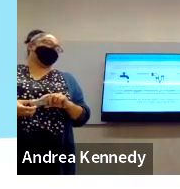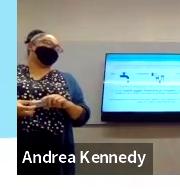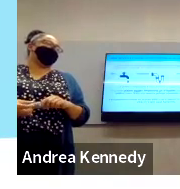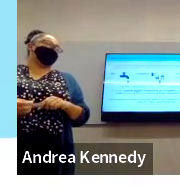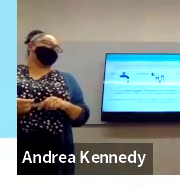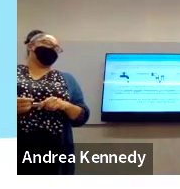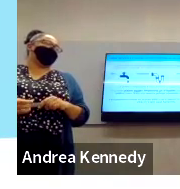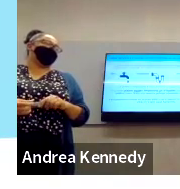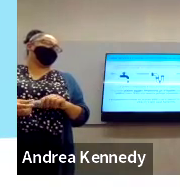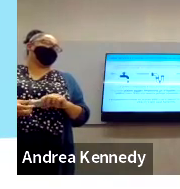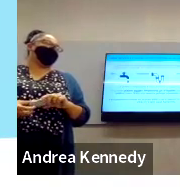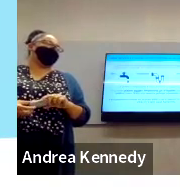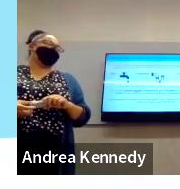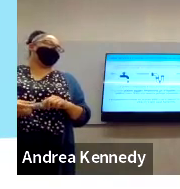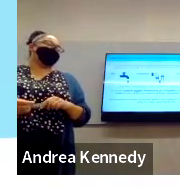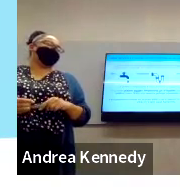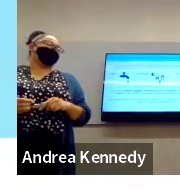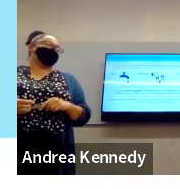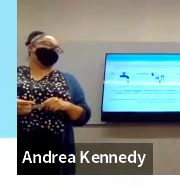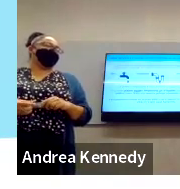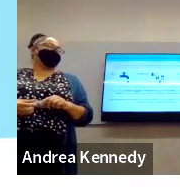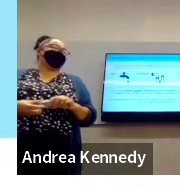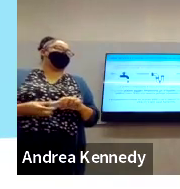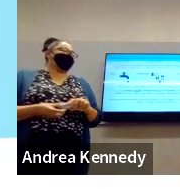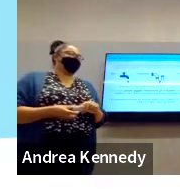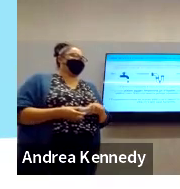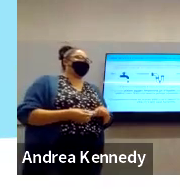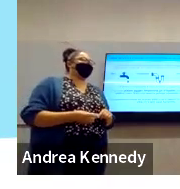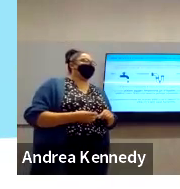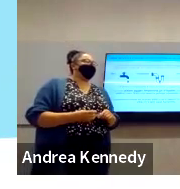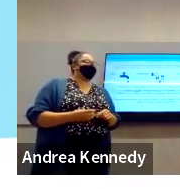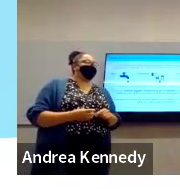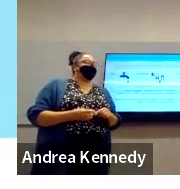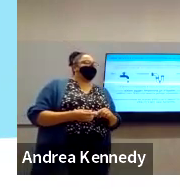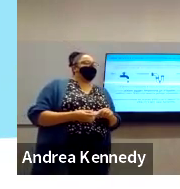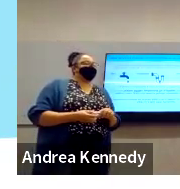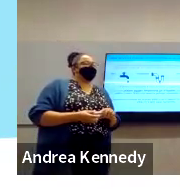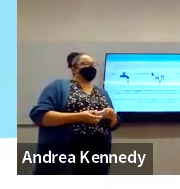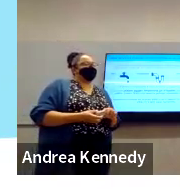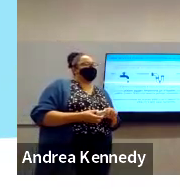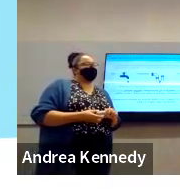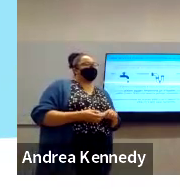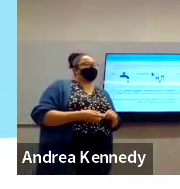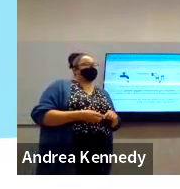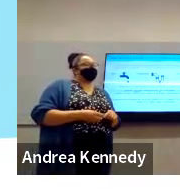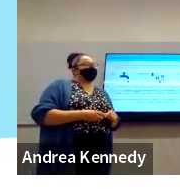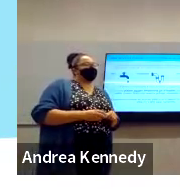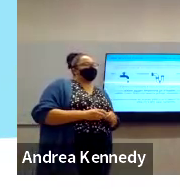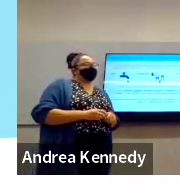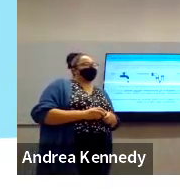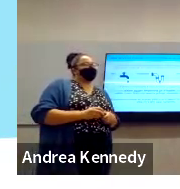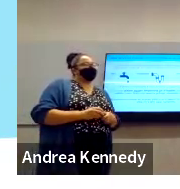están acordándose a lo que usted pagó, usted puede decir algo, pero acuérdese, vamos a ver la cantidad